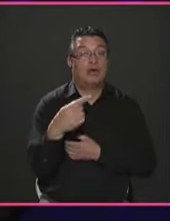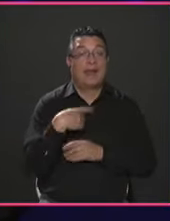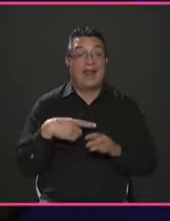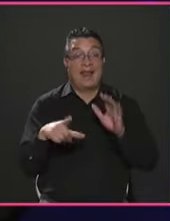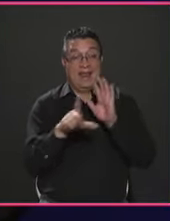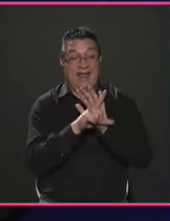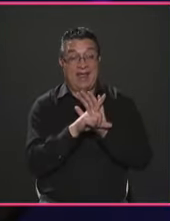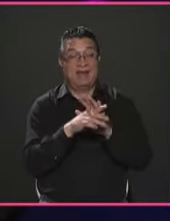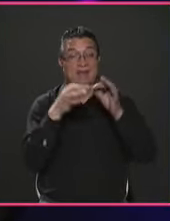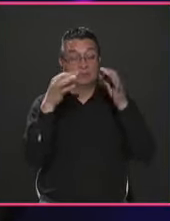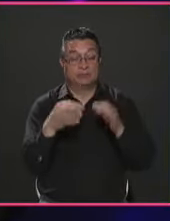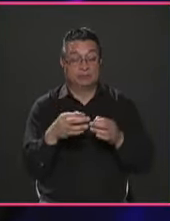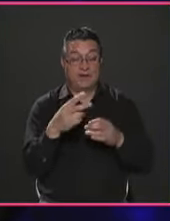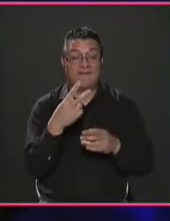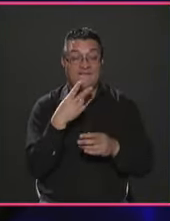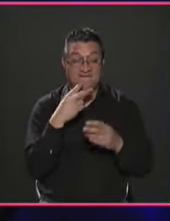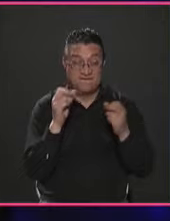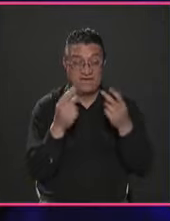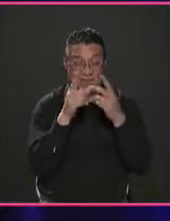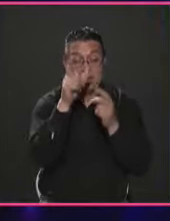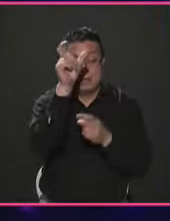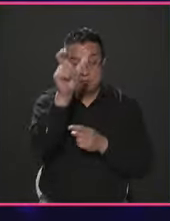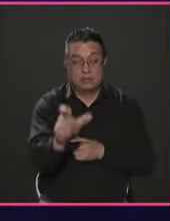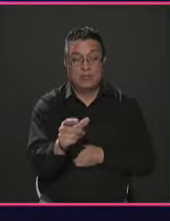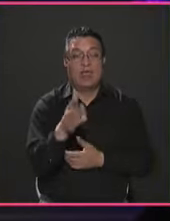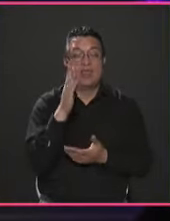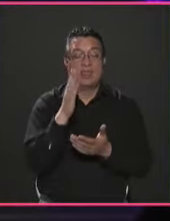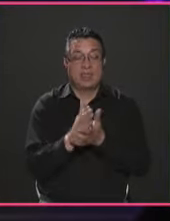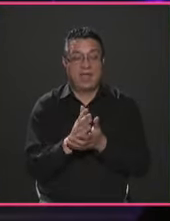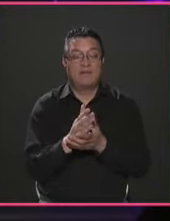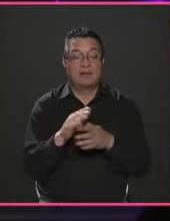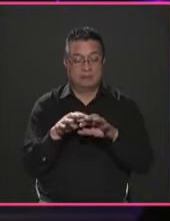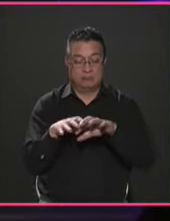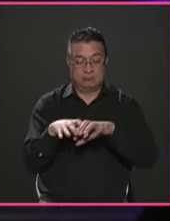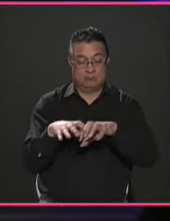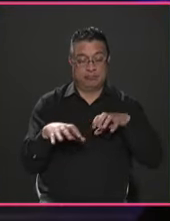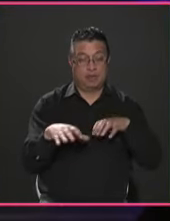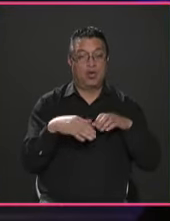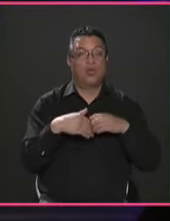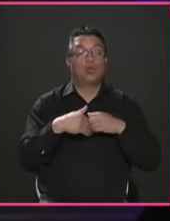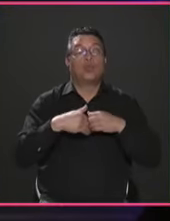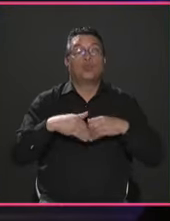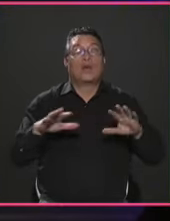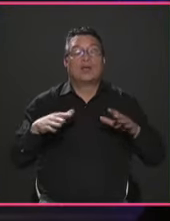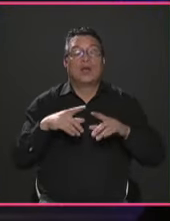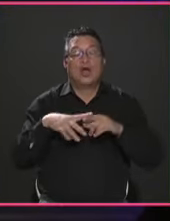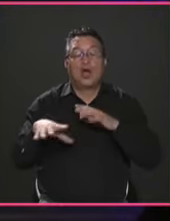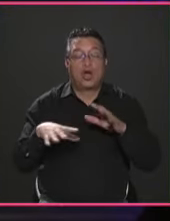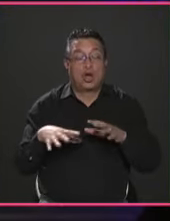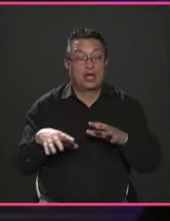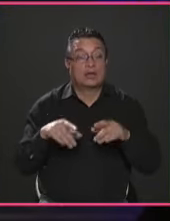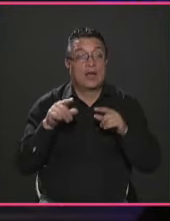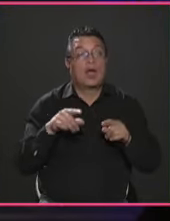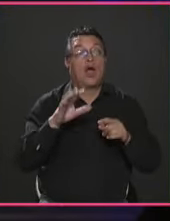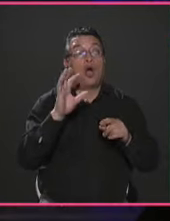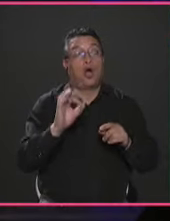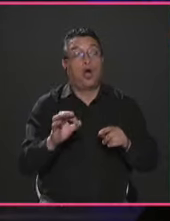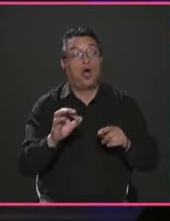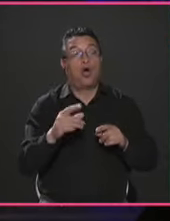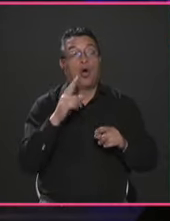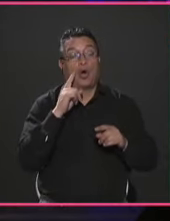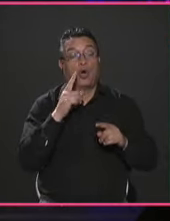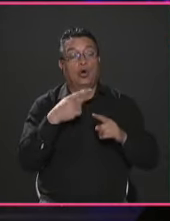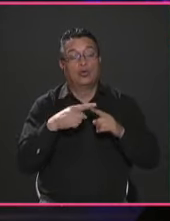fundamental de la existencia que el individuo sea abstraído y separado de cualquier Constituyente o partes